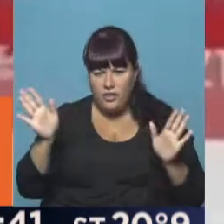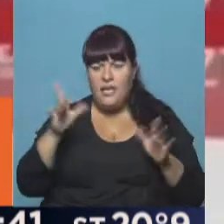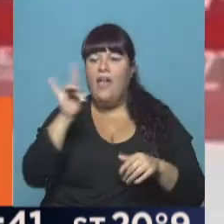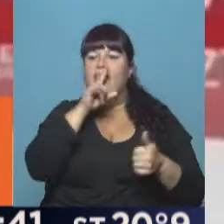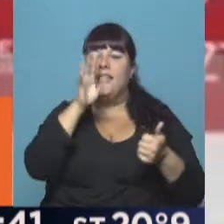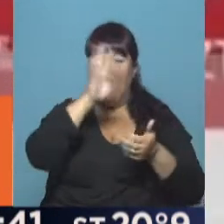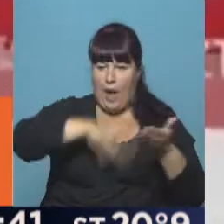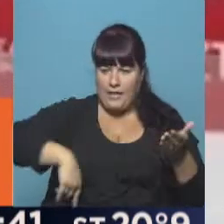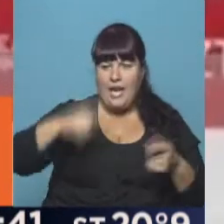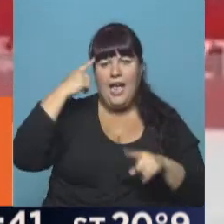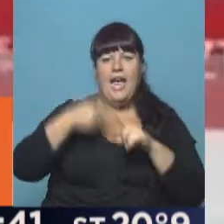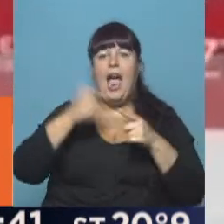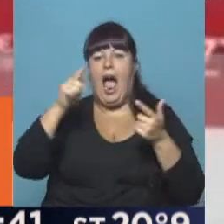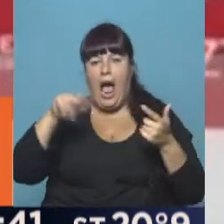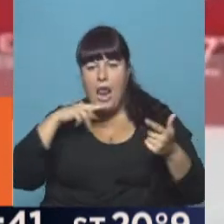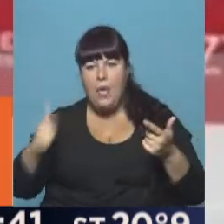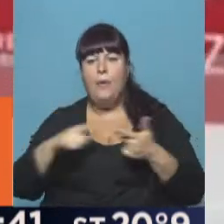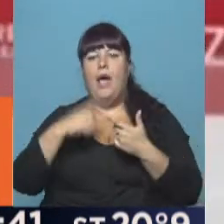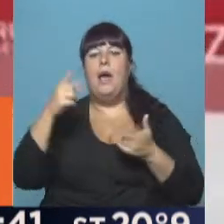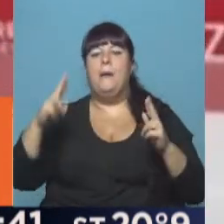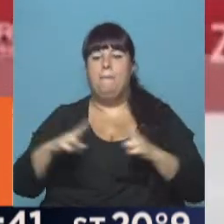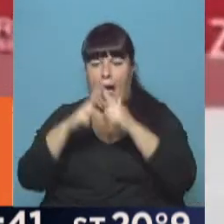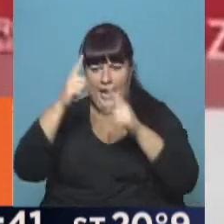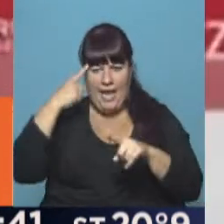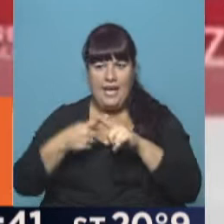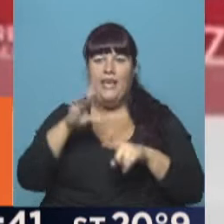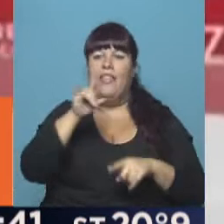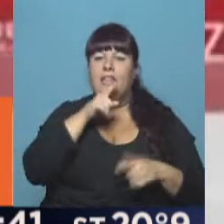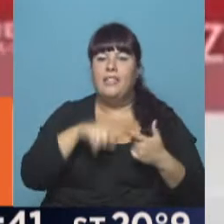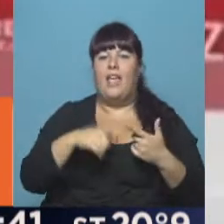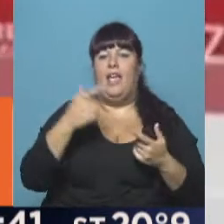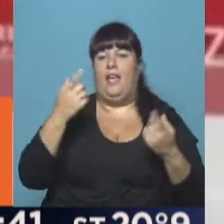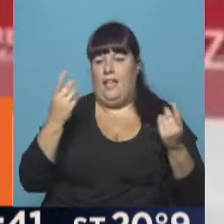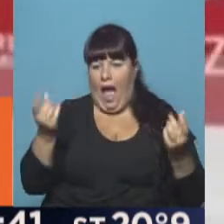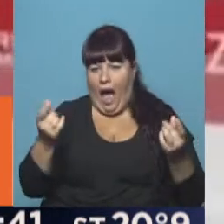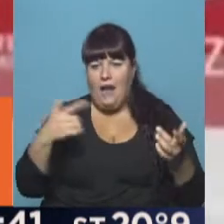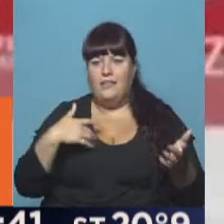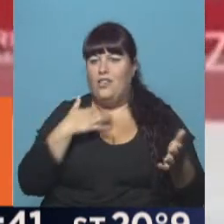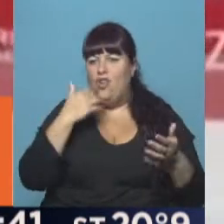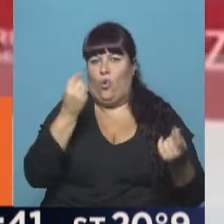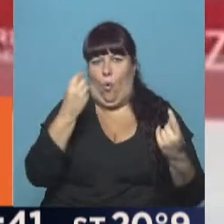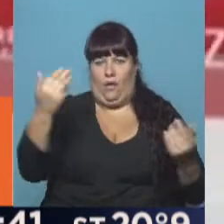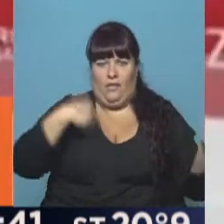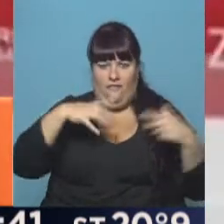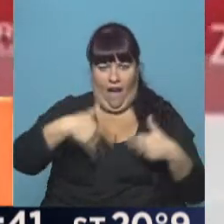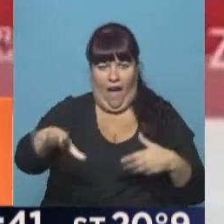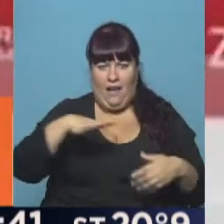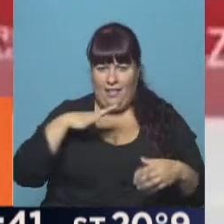del Barcelona, técnico de Holanda, técnico de Paris Saint-Germain, técnico de Arsenal. Ya no sé cuántos equipos me quedan.